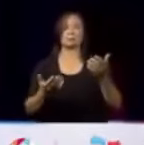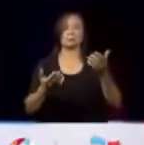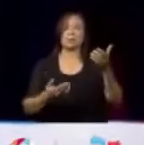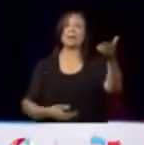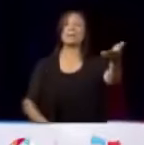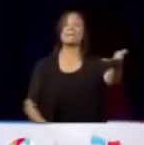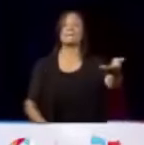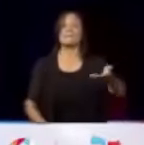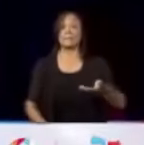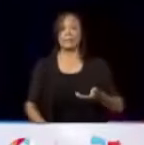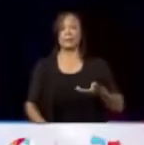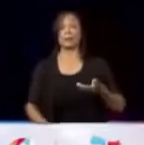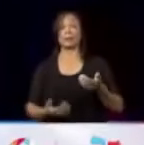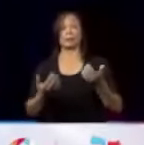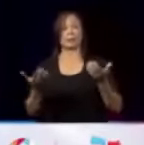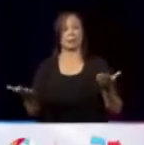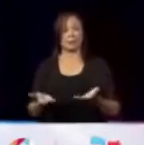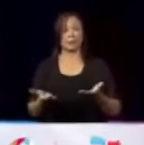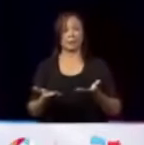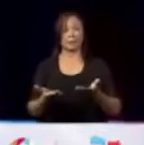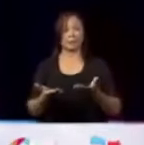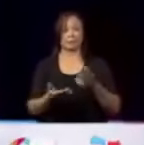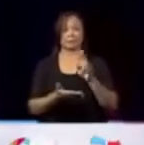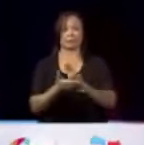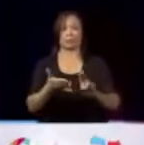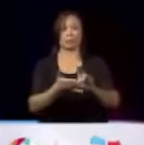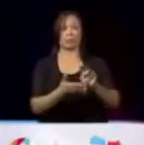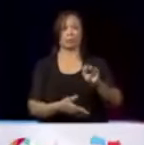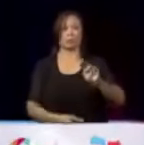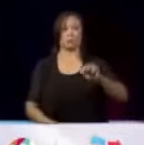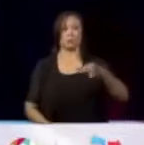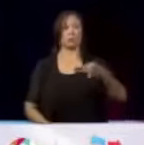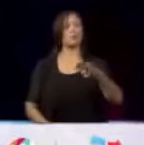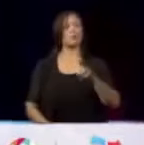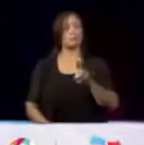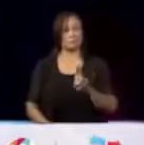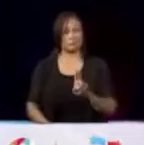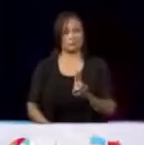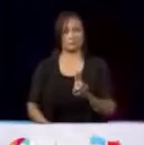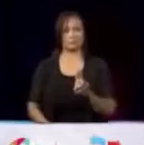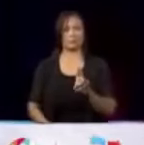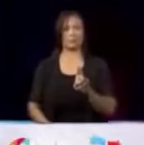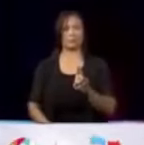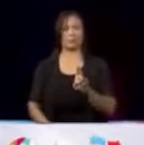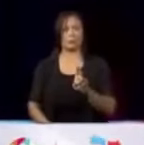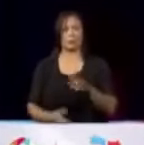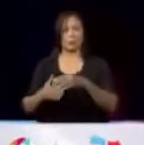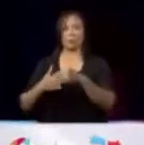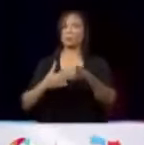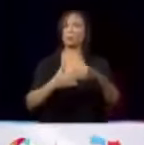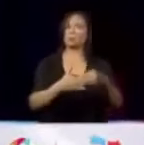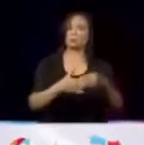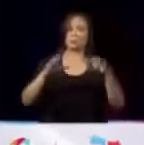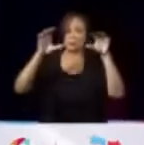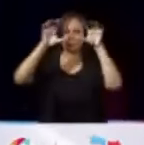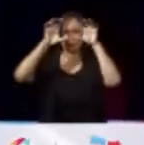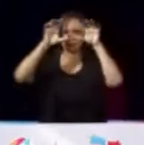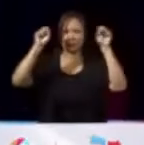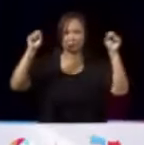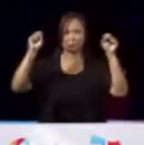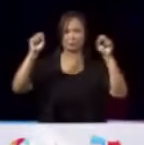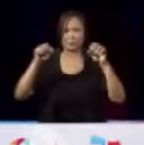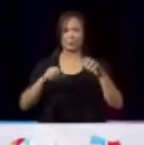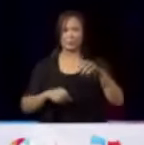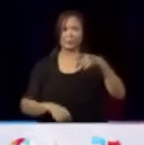ya formalmente a este escenario de la Universidad Nacional Pedro Enrique Sureña a los candidatos